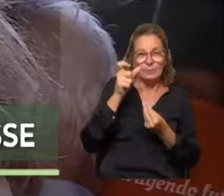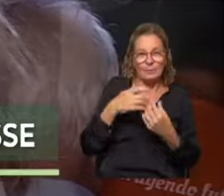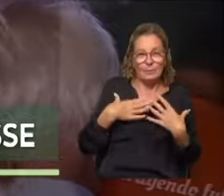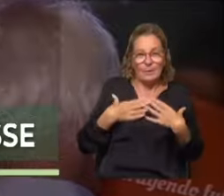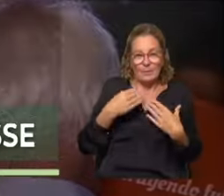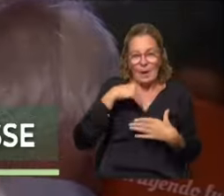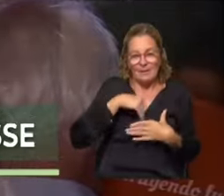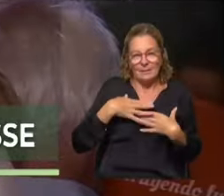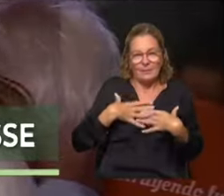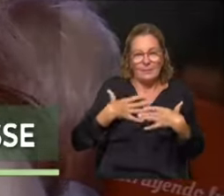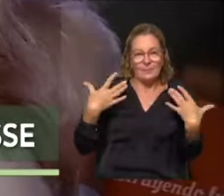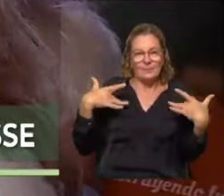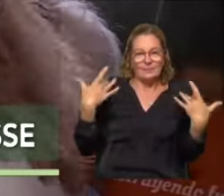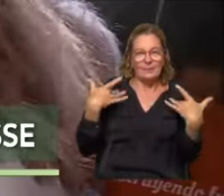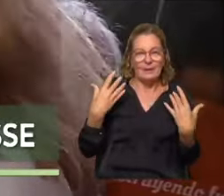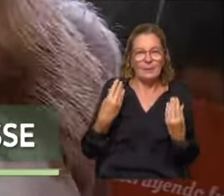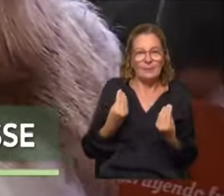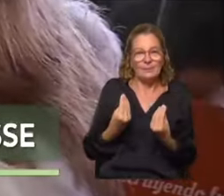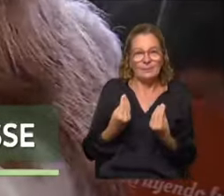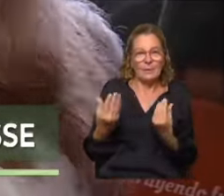explotamos de alegría. Hay